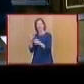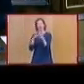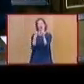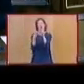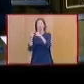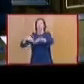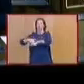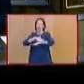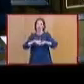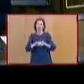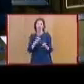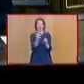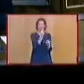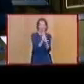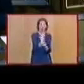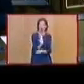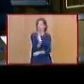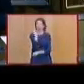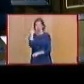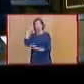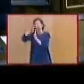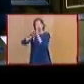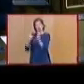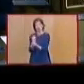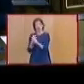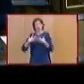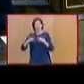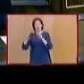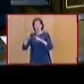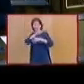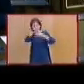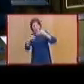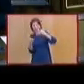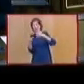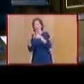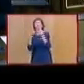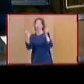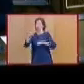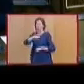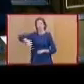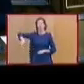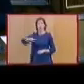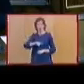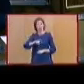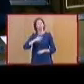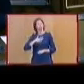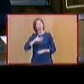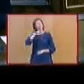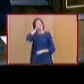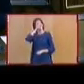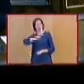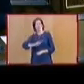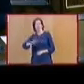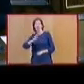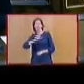las pensiones, las condiciones laborales, la sanidad y la educación. Nos ha producido una enorme preocupación los anuncios que se han hecho